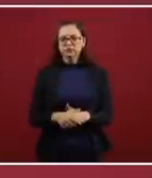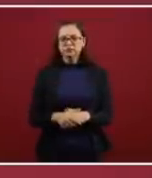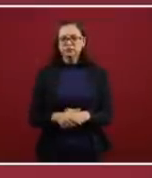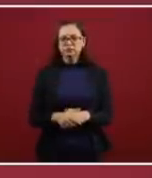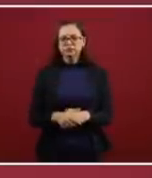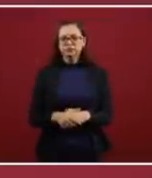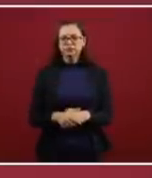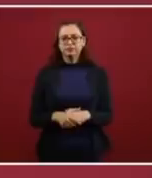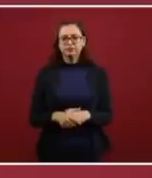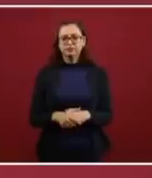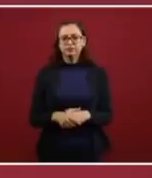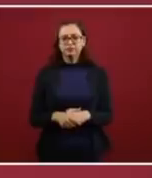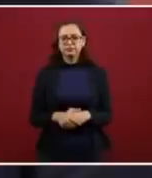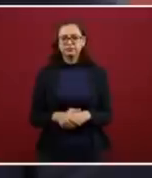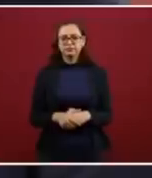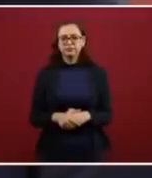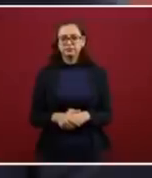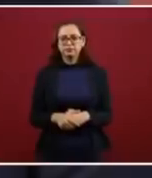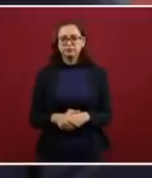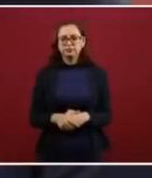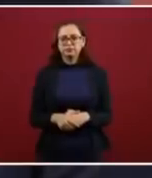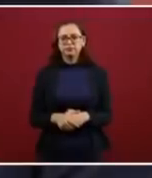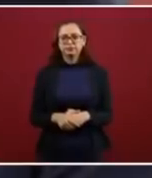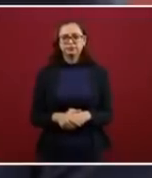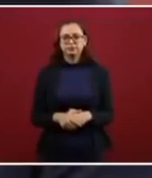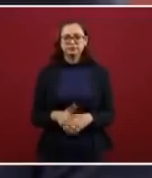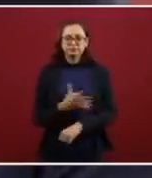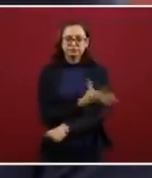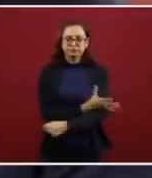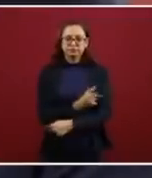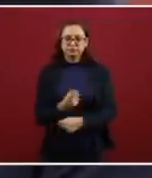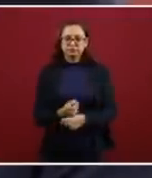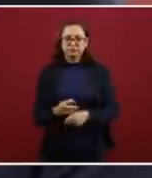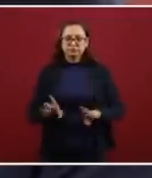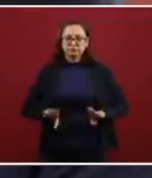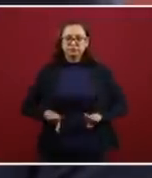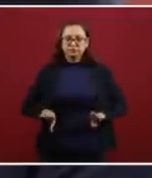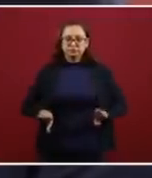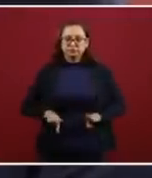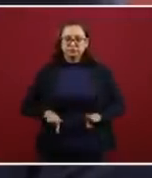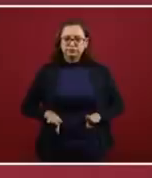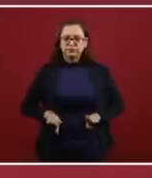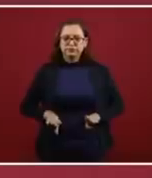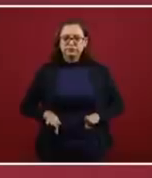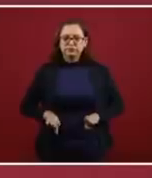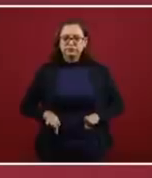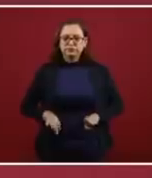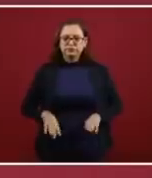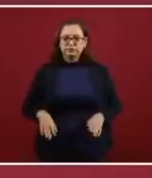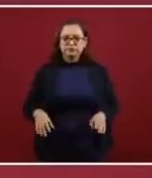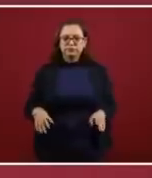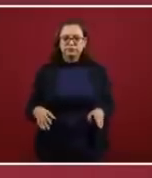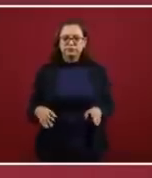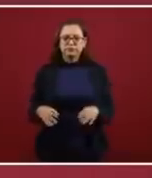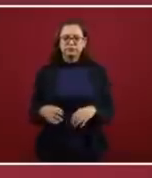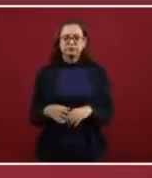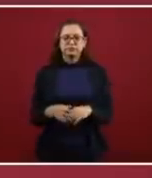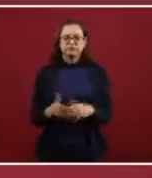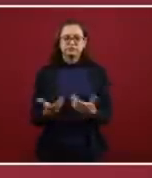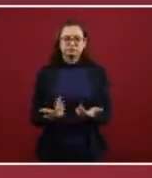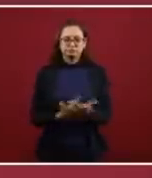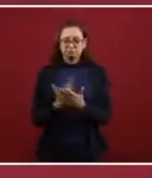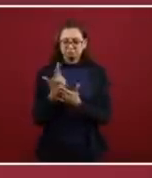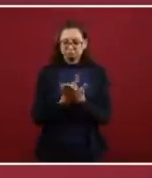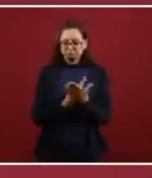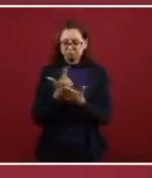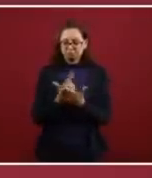que haya honestidad en el manejo de las